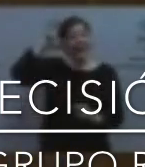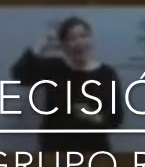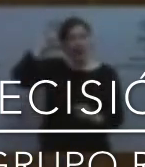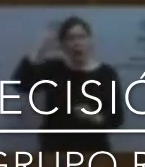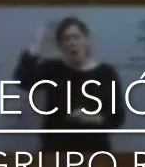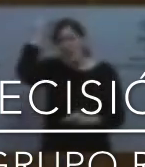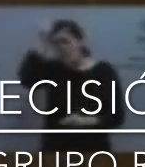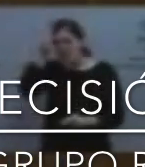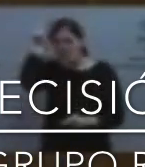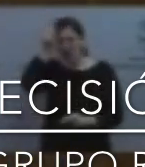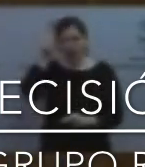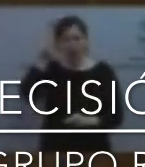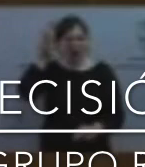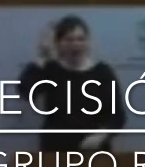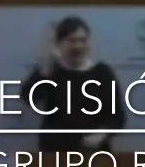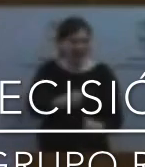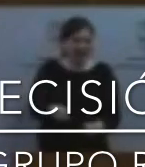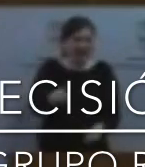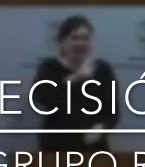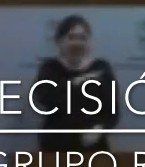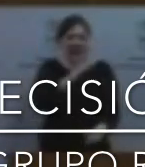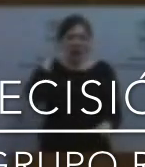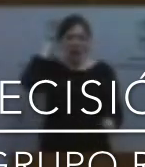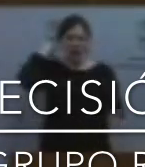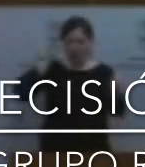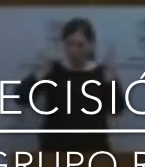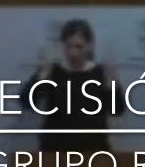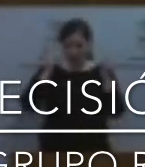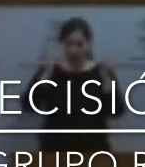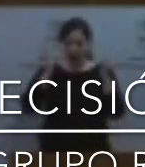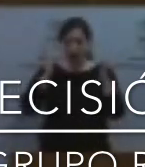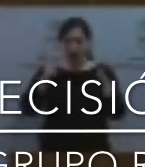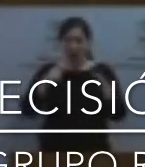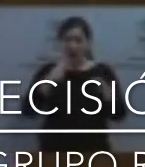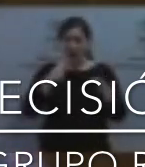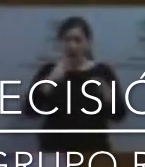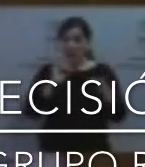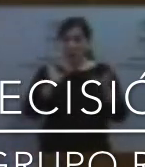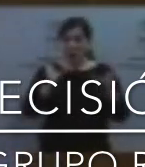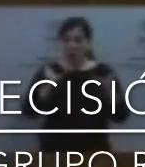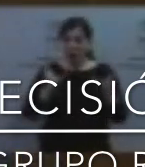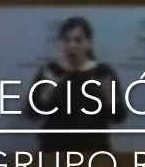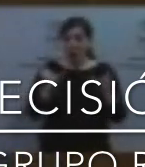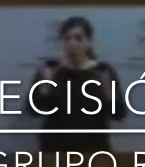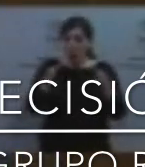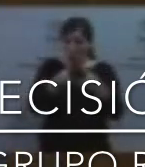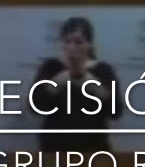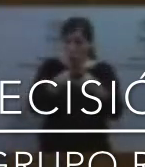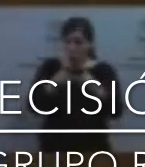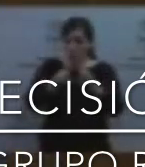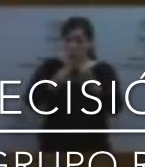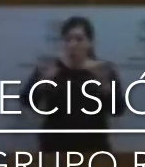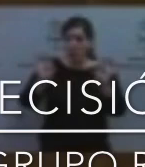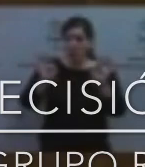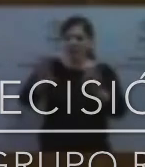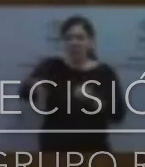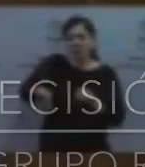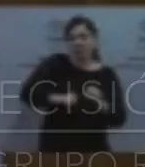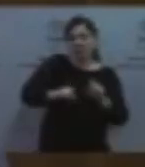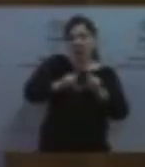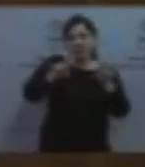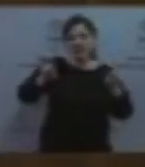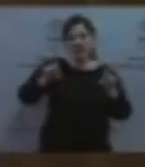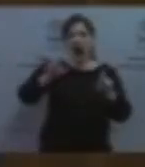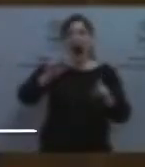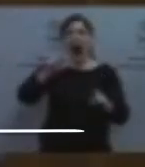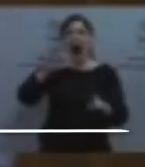este grupo la empresa Alu Ibérica. Y el futuro es bastante negro.